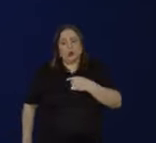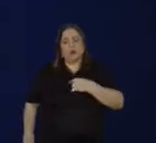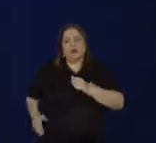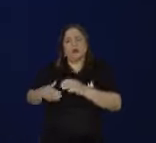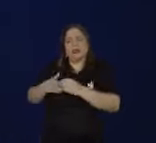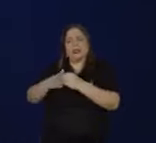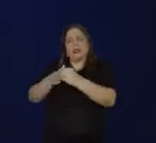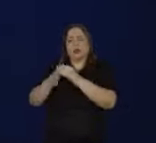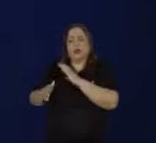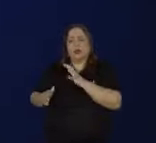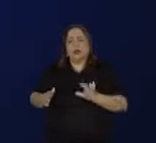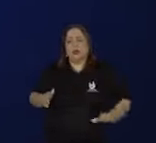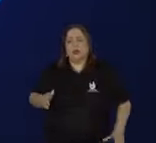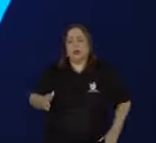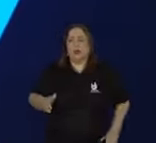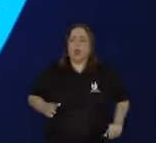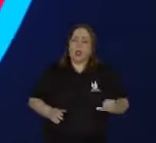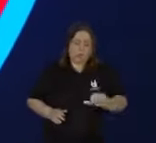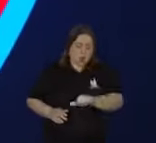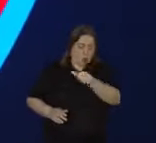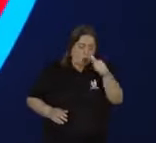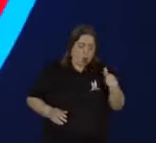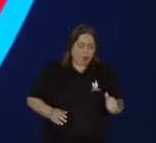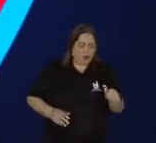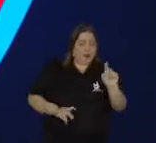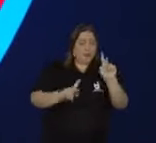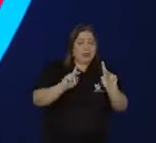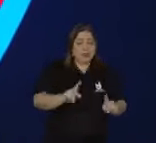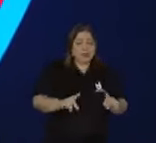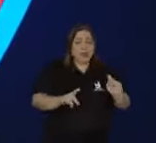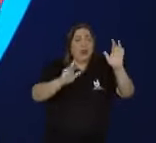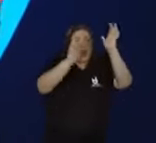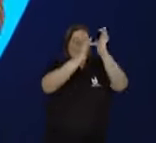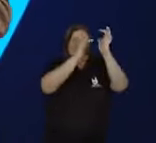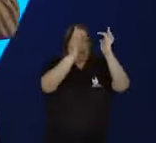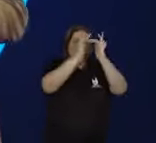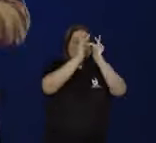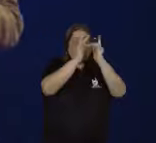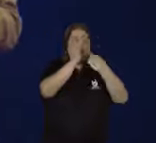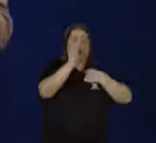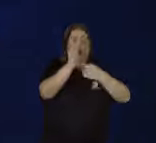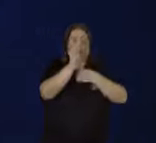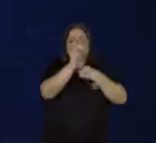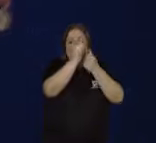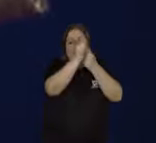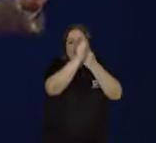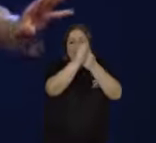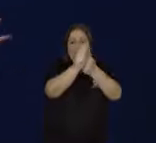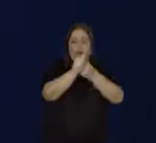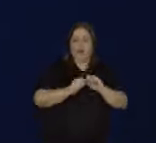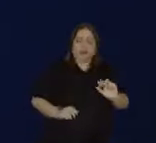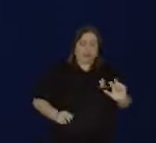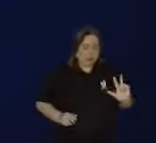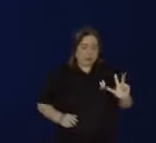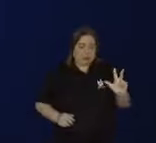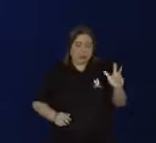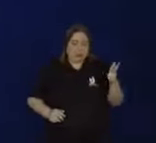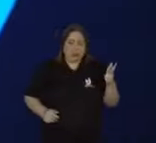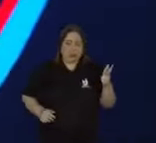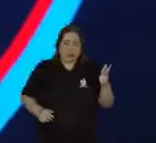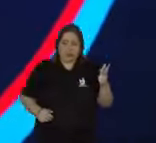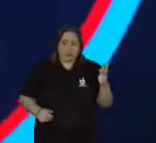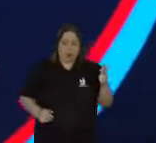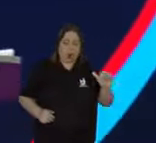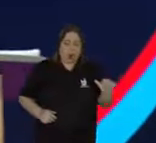el otro integrante es el Señor, a quien amamos, a quien seguimos. Un tercer elemento serían las